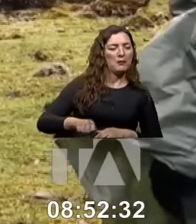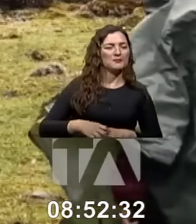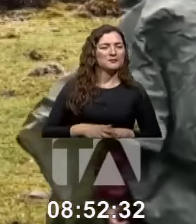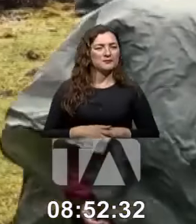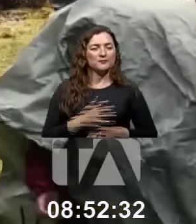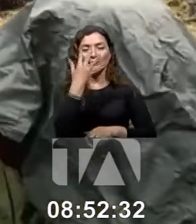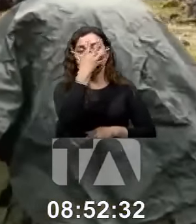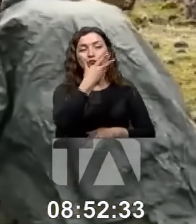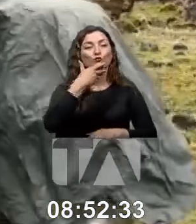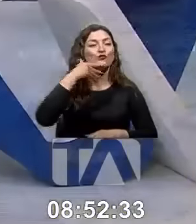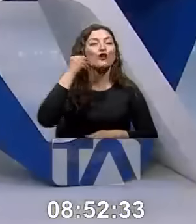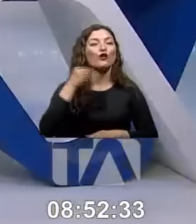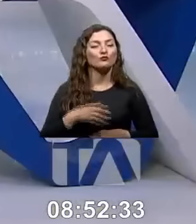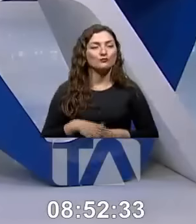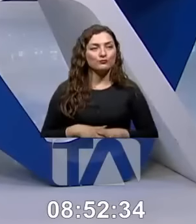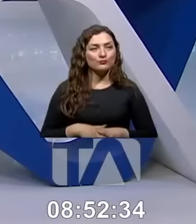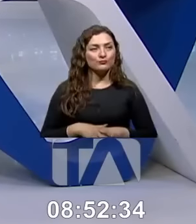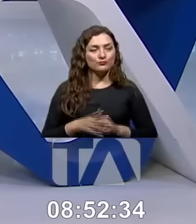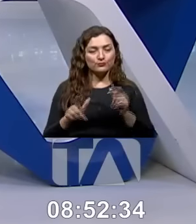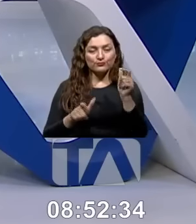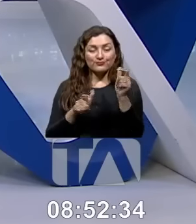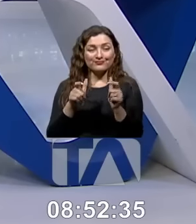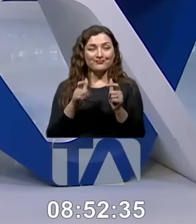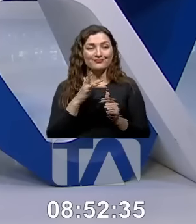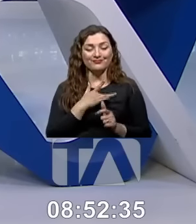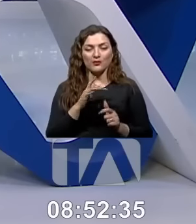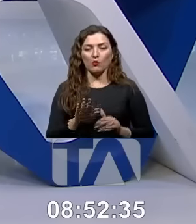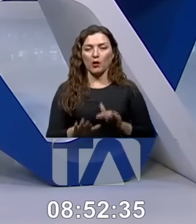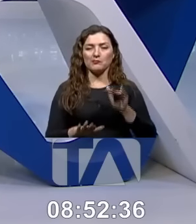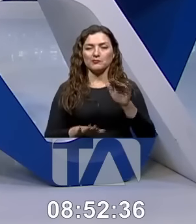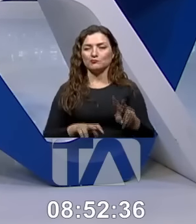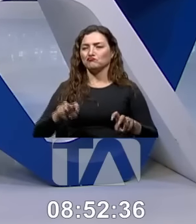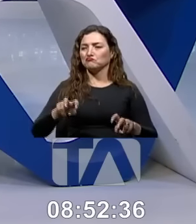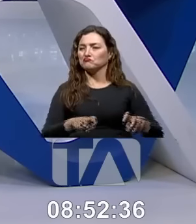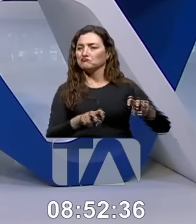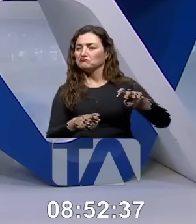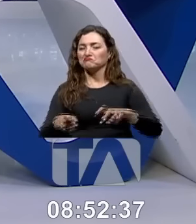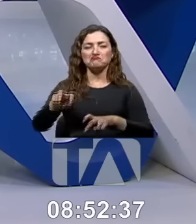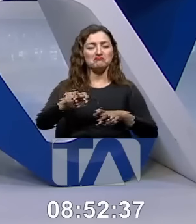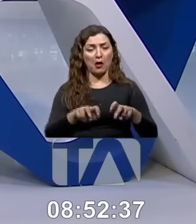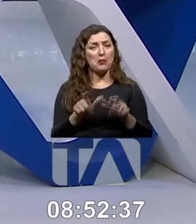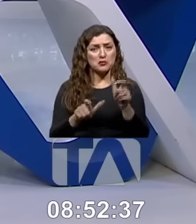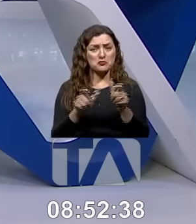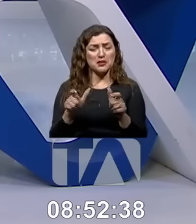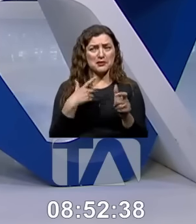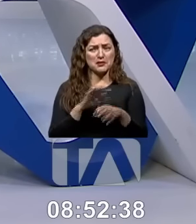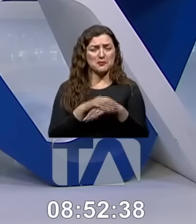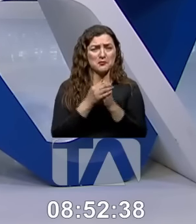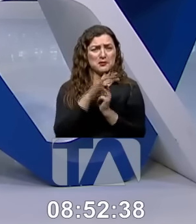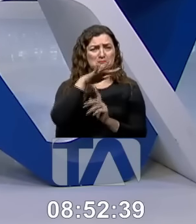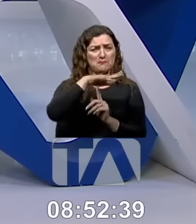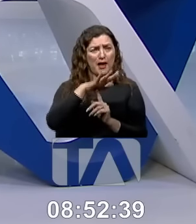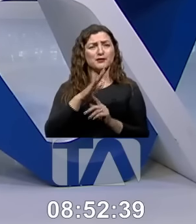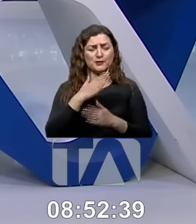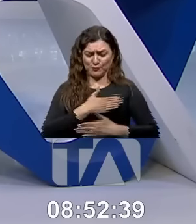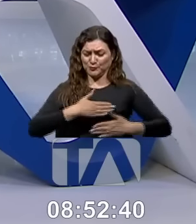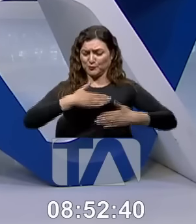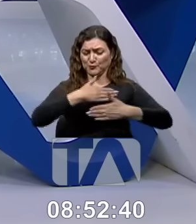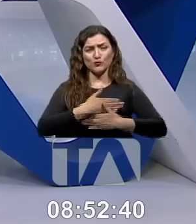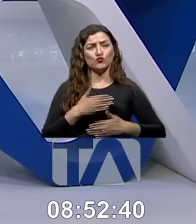Y algo tan bonito que me llevo es que a la gente de verdad sí sale a pasear. Sí, sí, sí. La gente sí aprovecha de los parques.